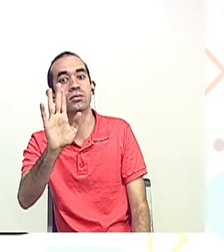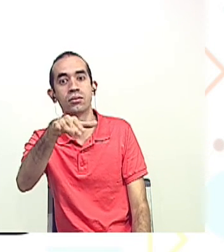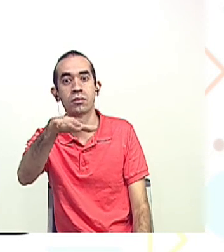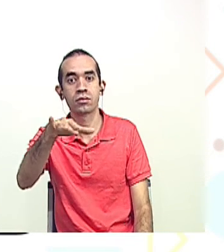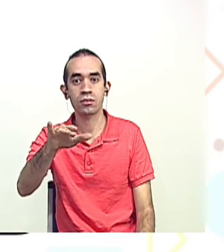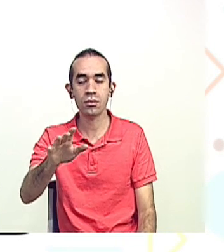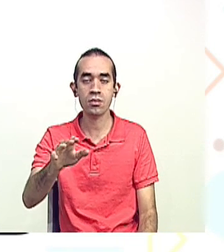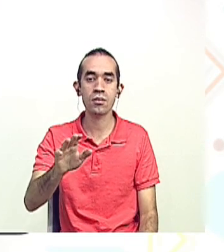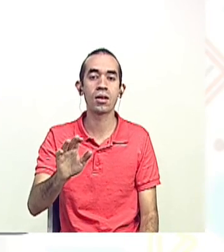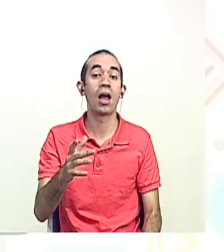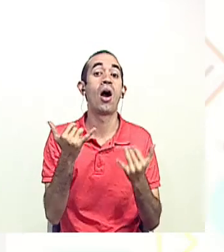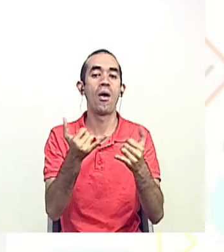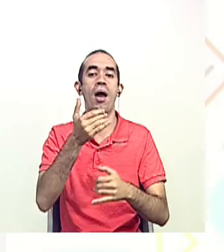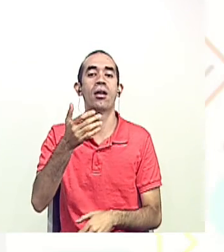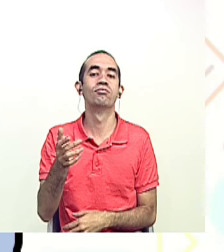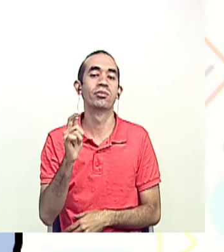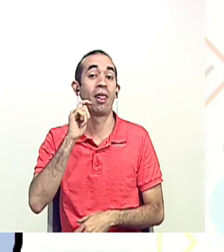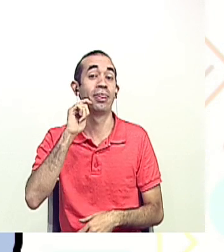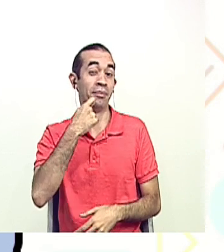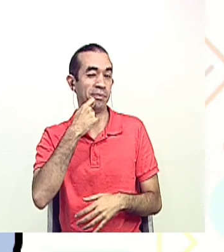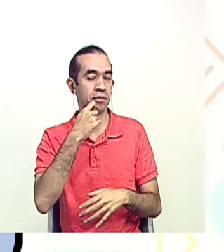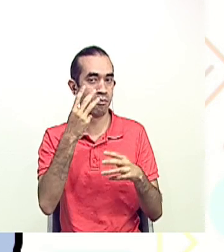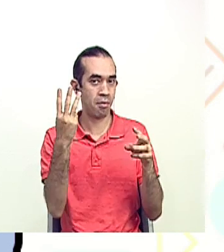al Matematips del día de hoy.